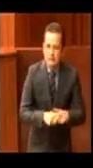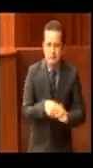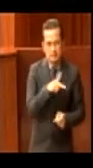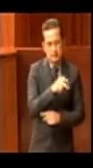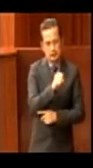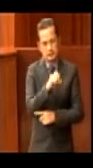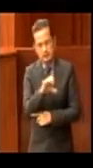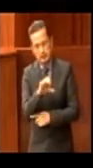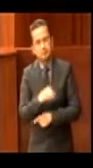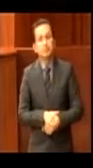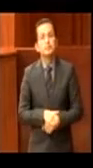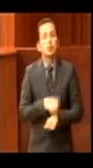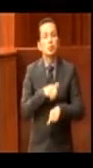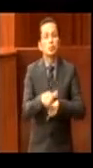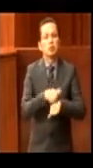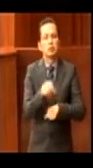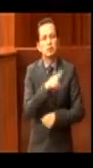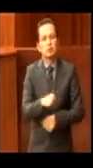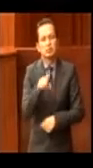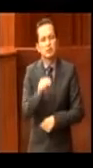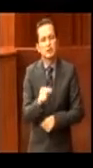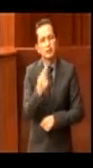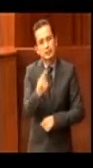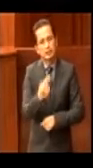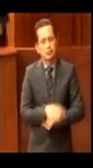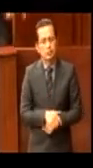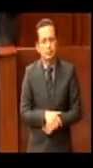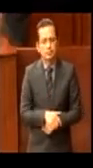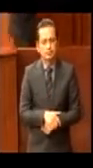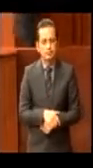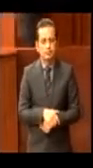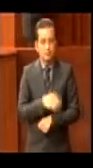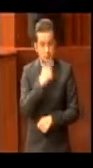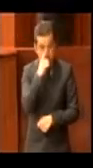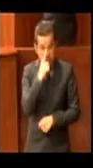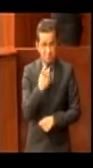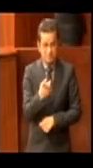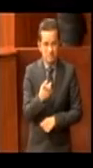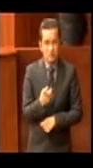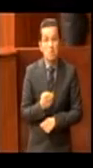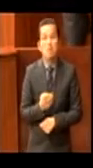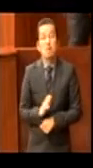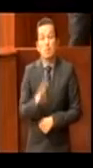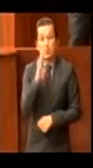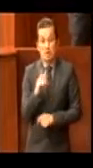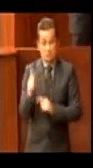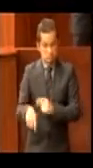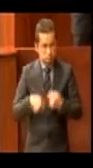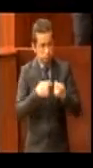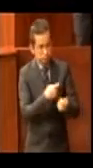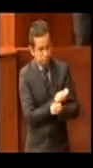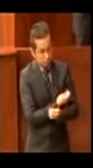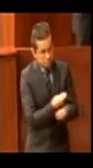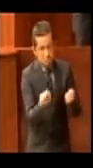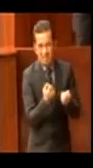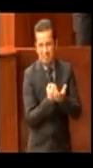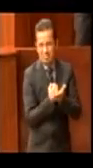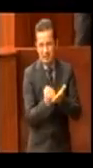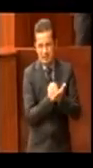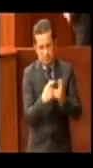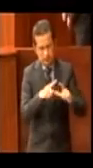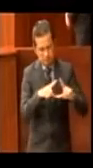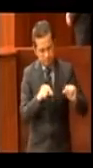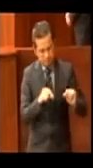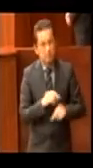y me refiero al 171 el cual tiene que ver con la supuesta entrega de tarjetas este procedimiento se originó